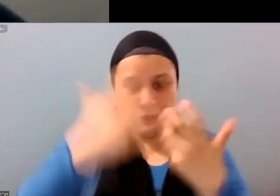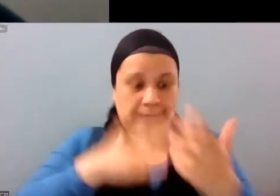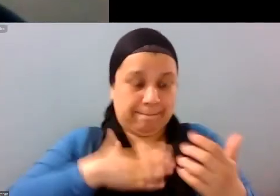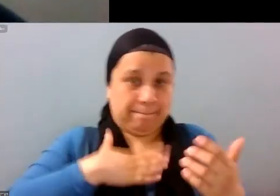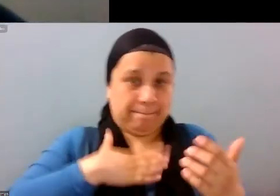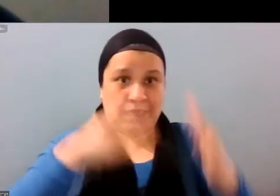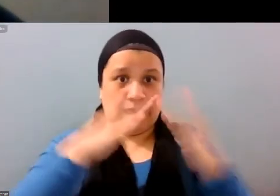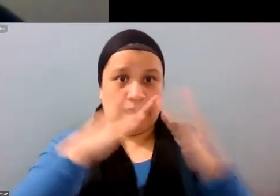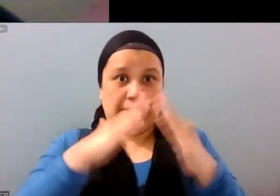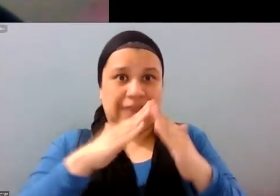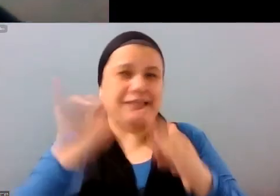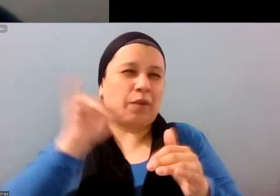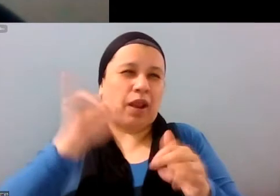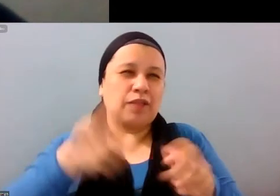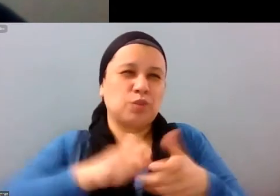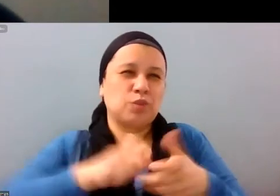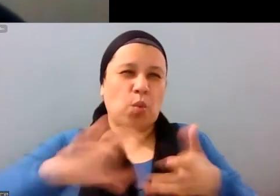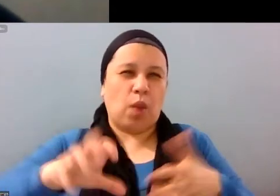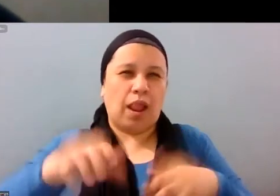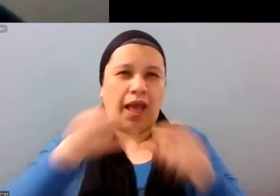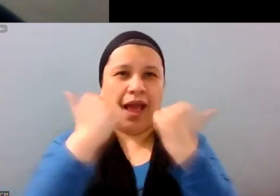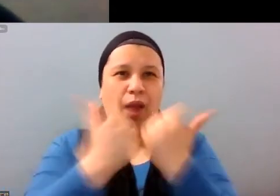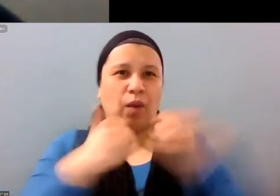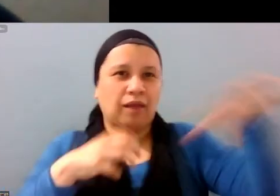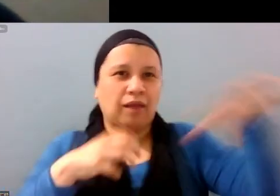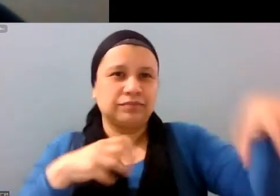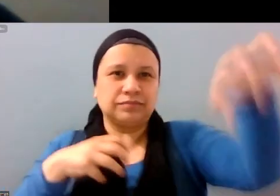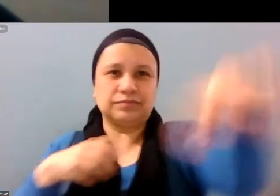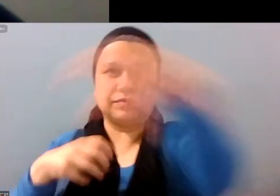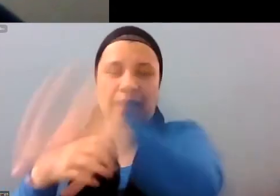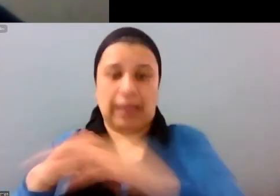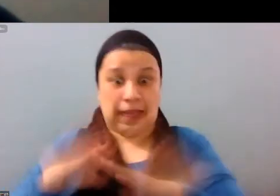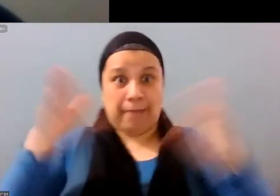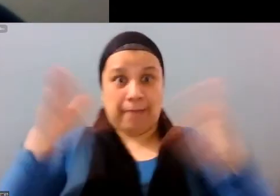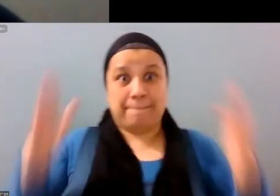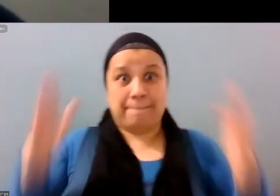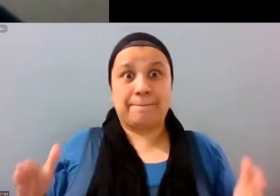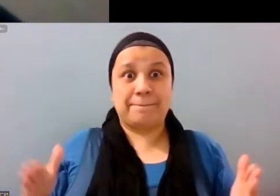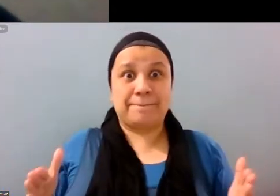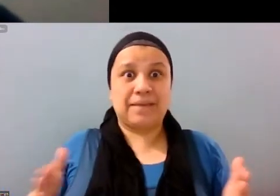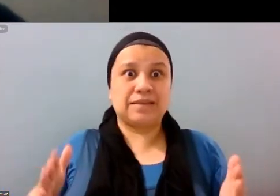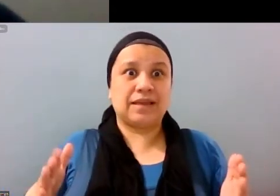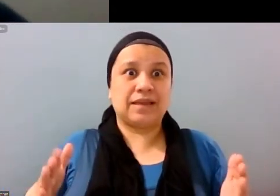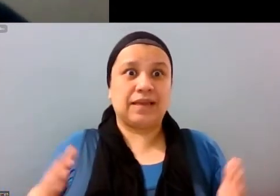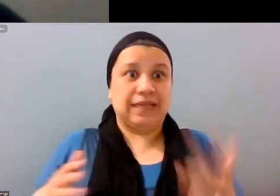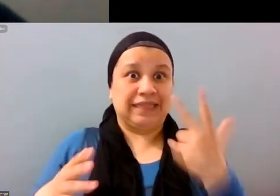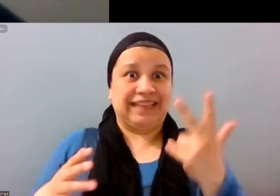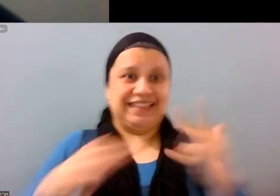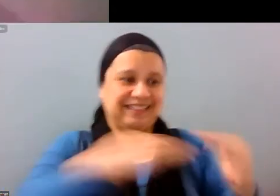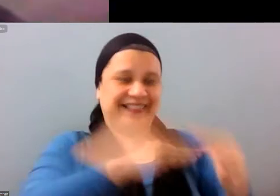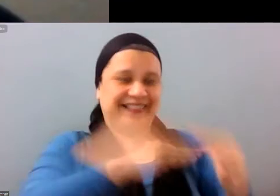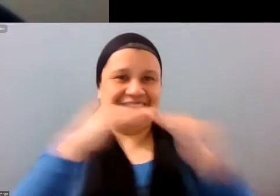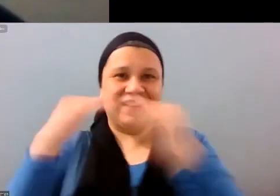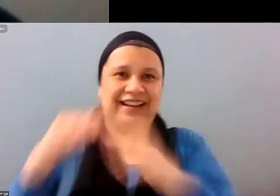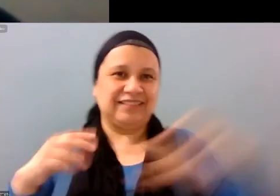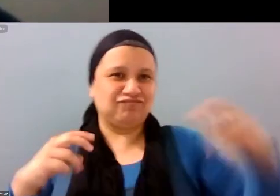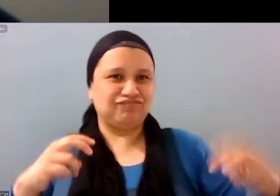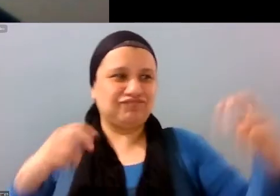escuela en diferentes aulas tenía en la mesa prácticamente tenía los tres niveles décimo quinto